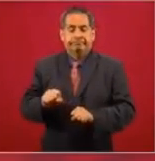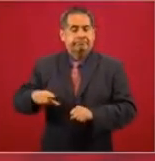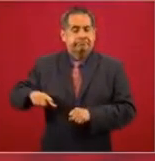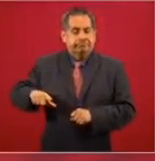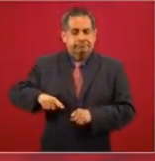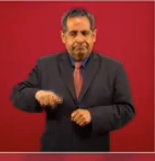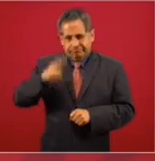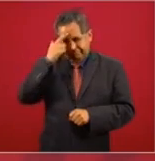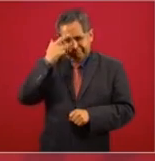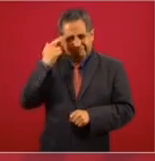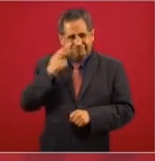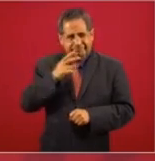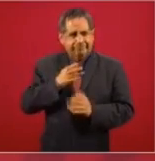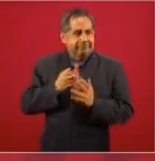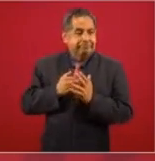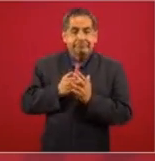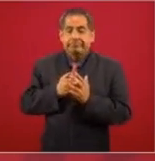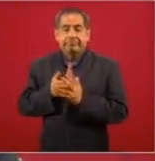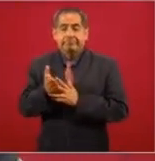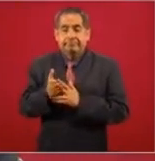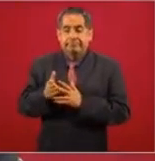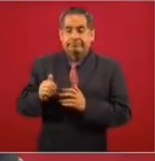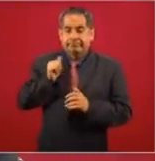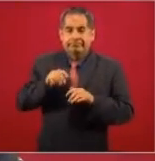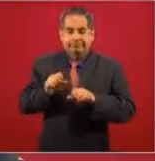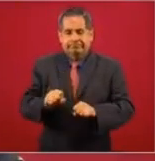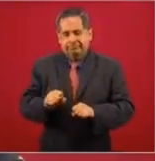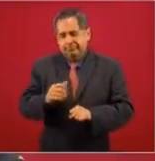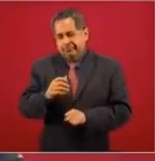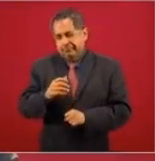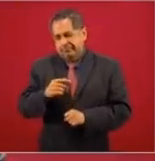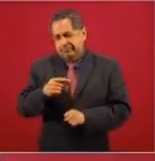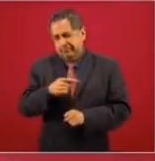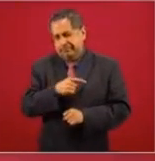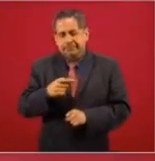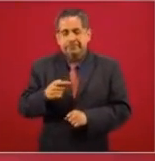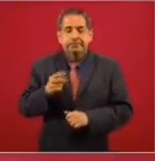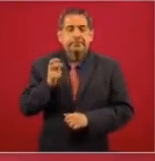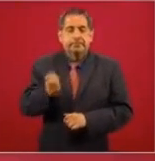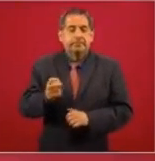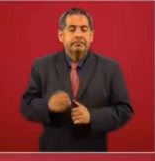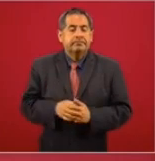Ese es el término más usual. Y